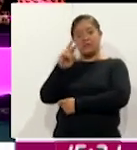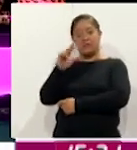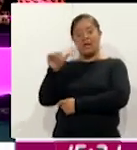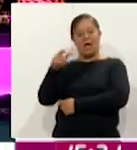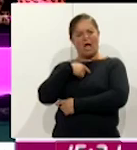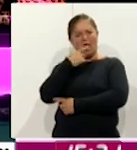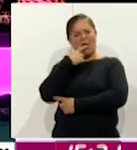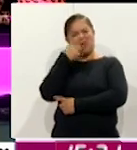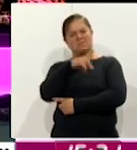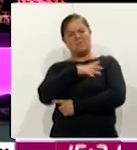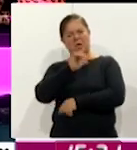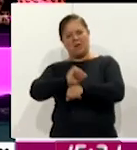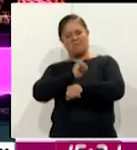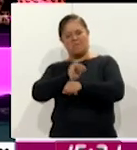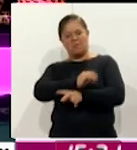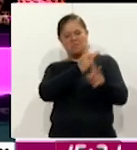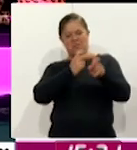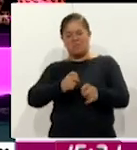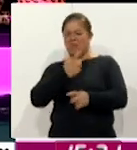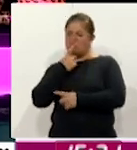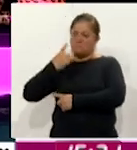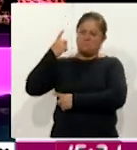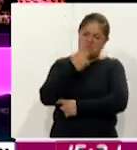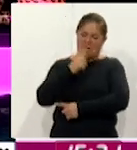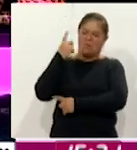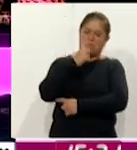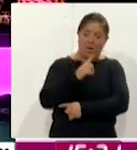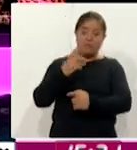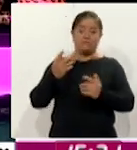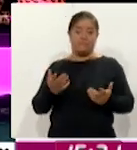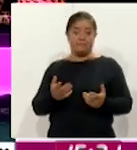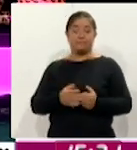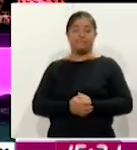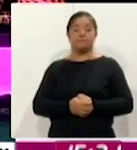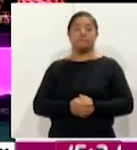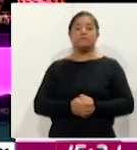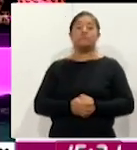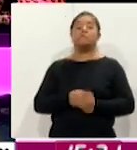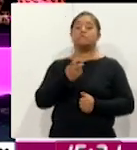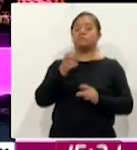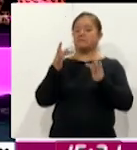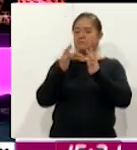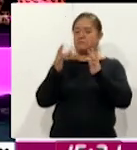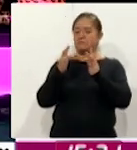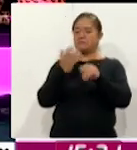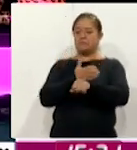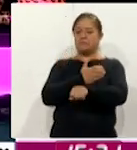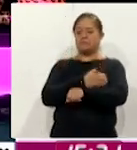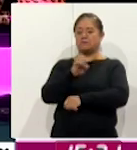los conductores de diversas plataformas. Para saber los detalles de esto, nos vamos a enlazar ahora con mi compañera Edith López.